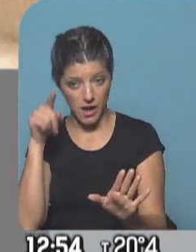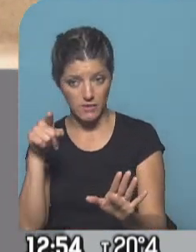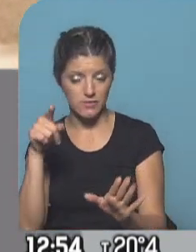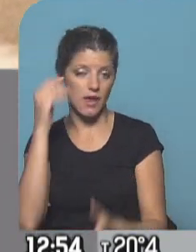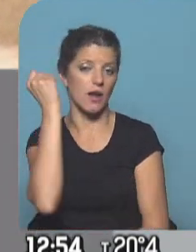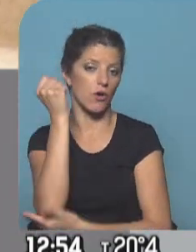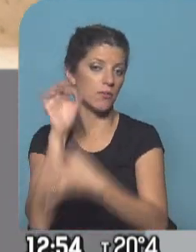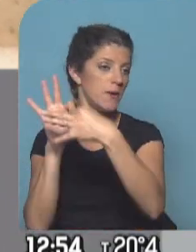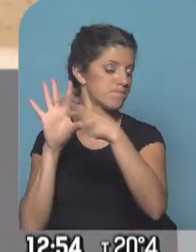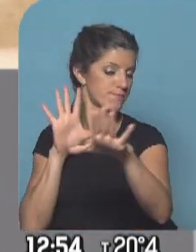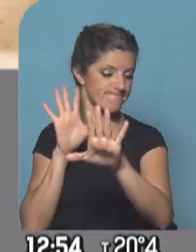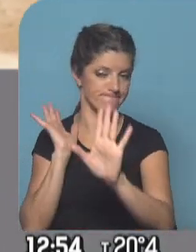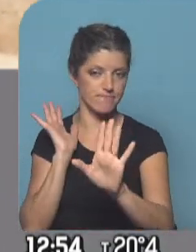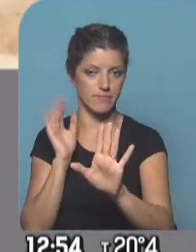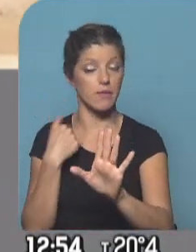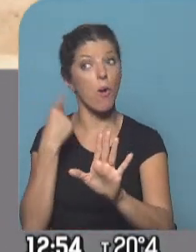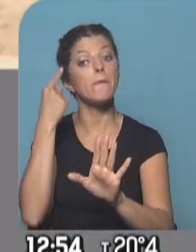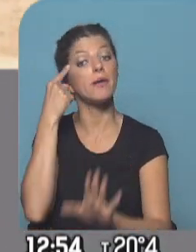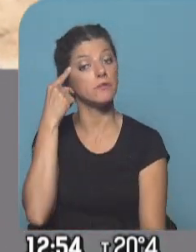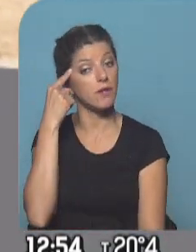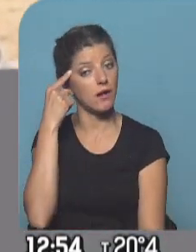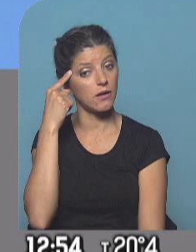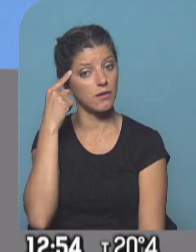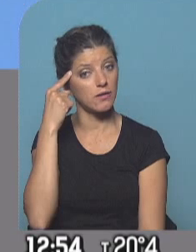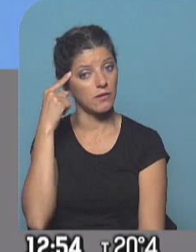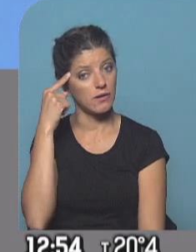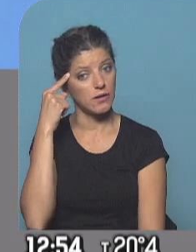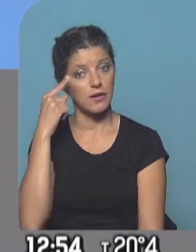económico hay que considerar que las consecuencias son imprevisibles. Claro.